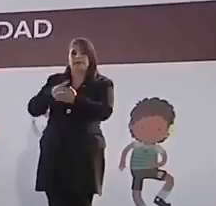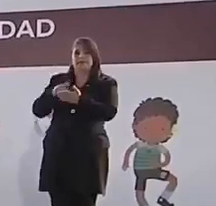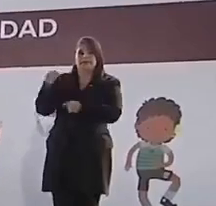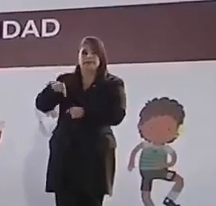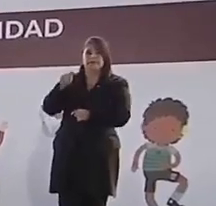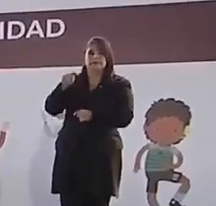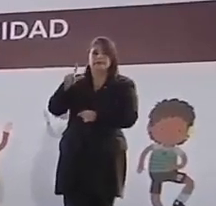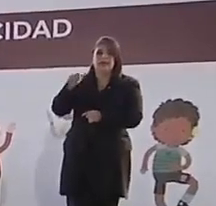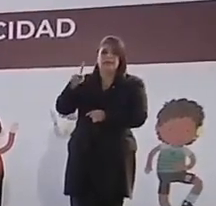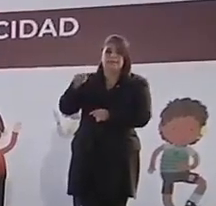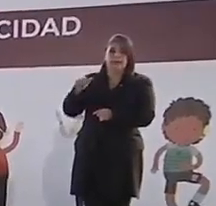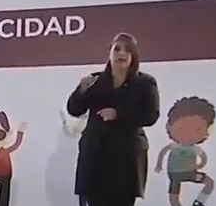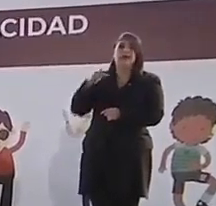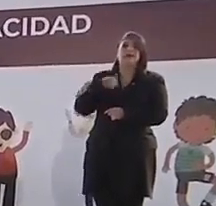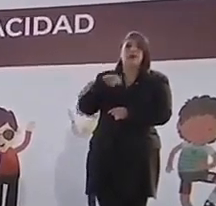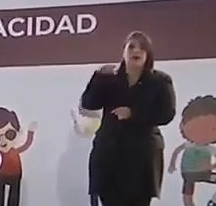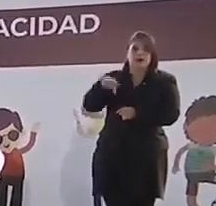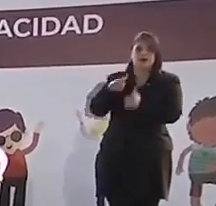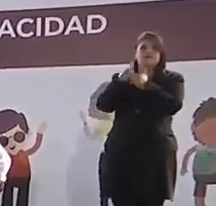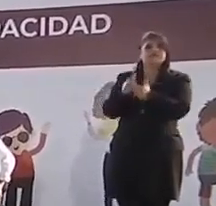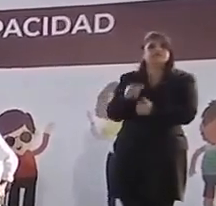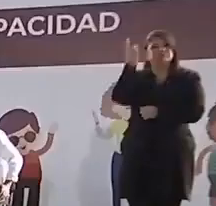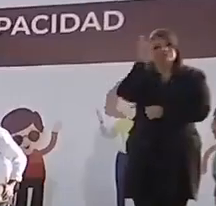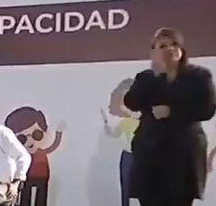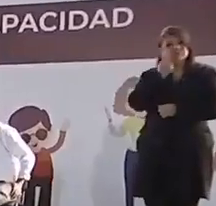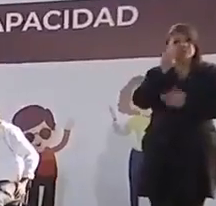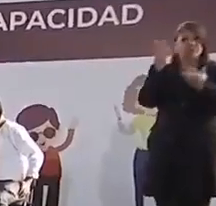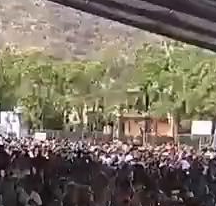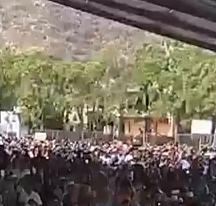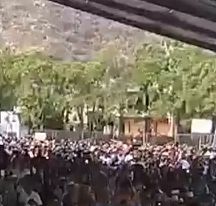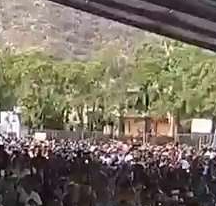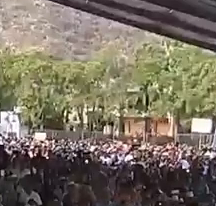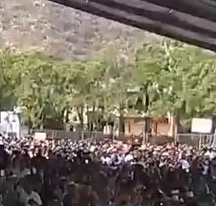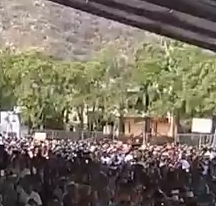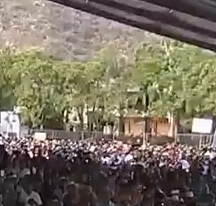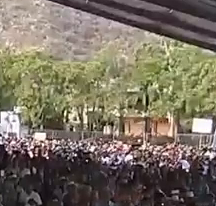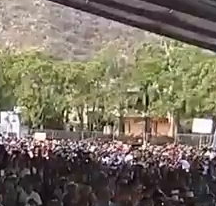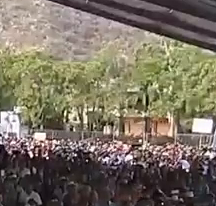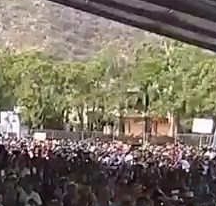aquí me he quedado a dormir muchas veces